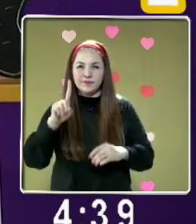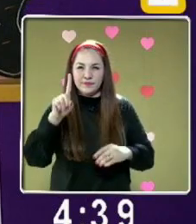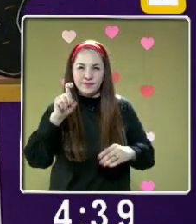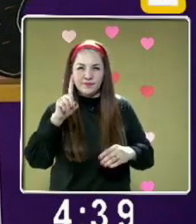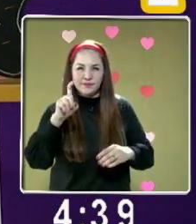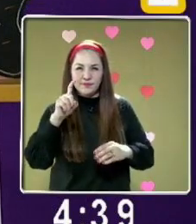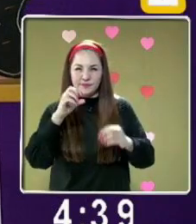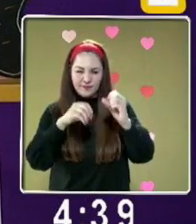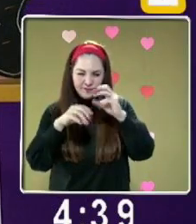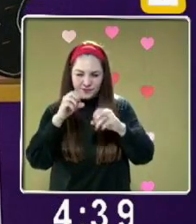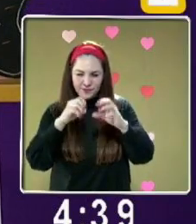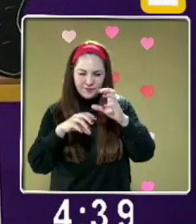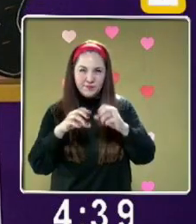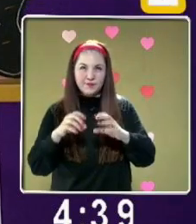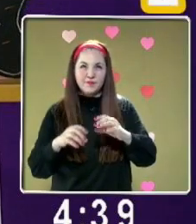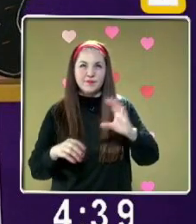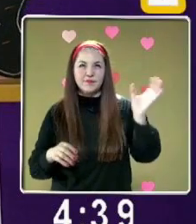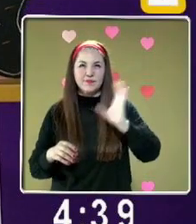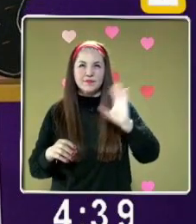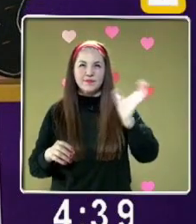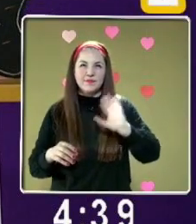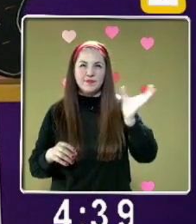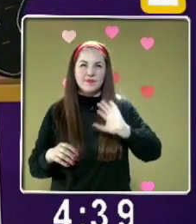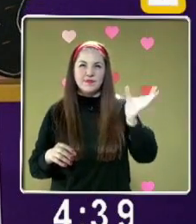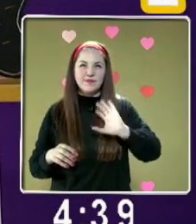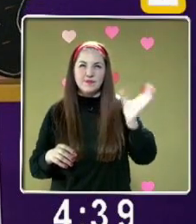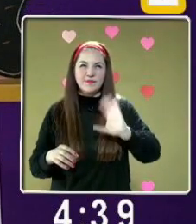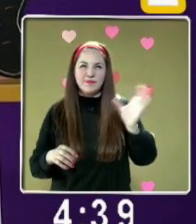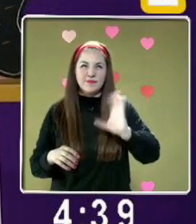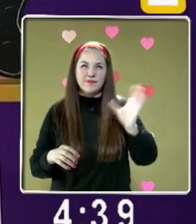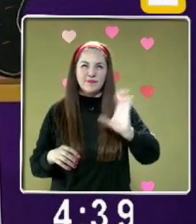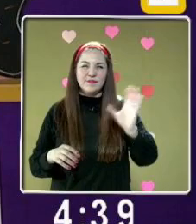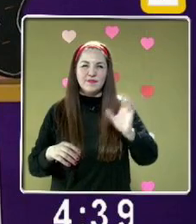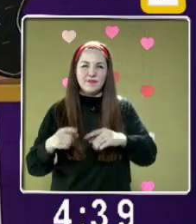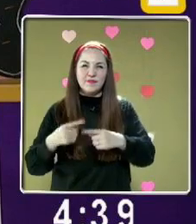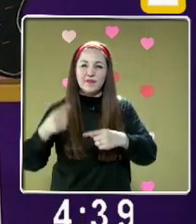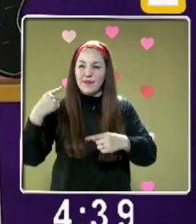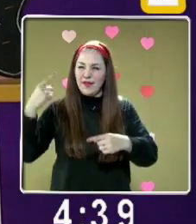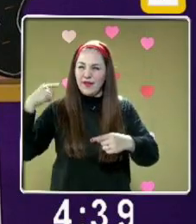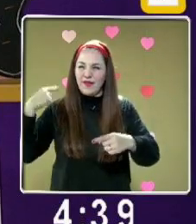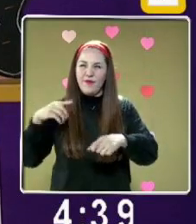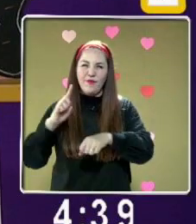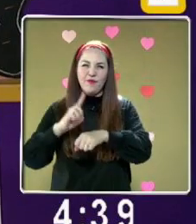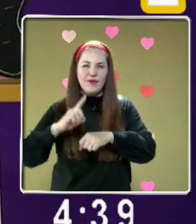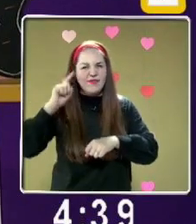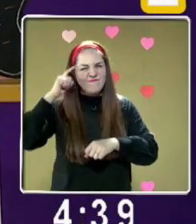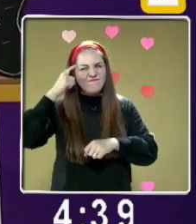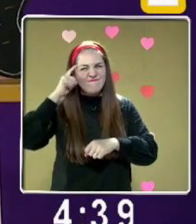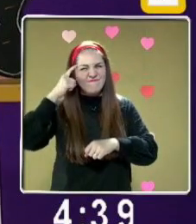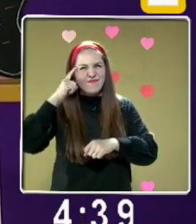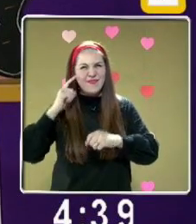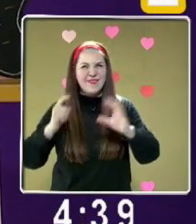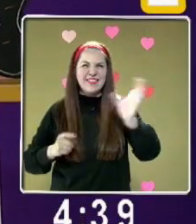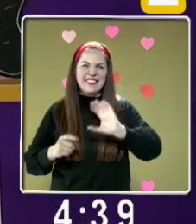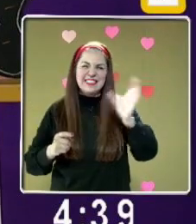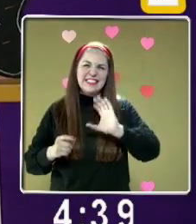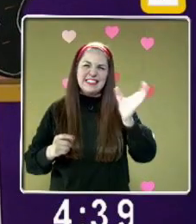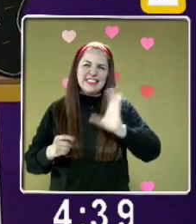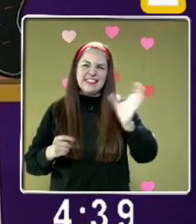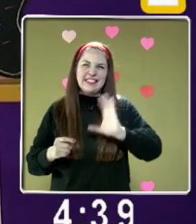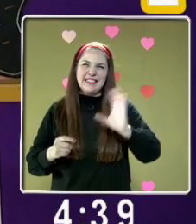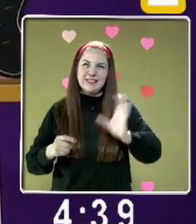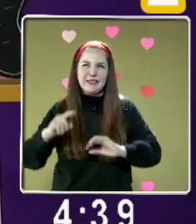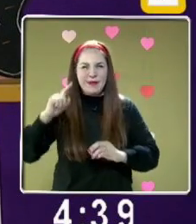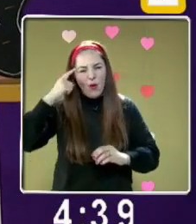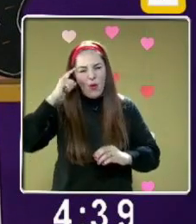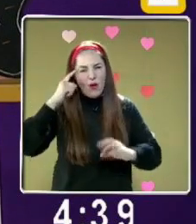varias cositas adentro, pero lo voy a agitar porque hace unos días, pues andaba enojada. Entonces, pues así, obviamente lo meneo así acordándome de ese momento.